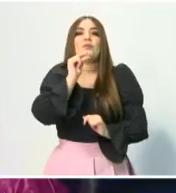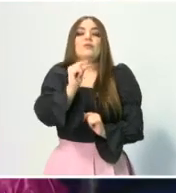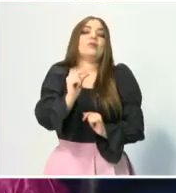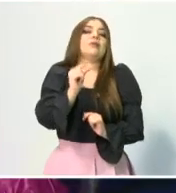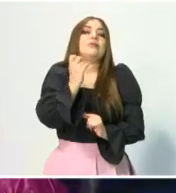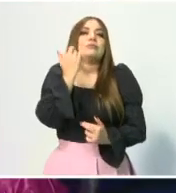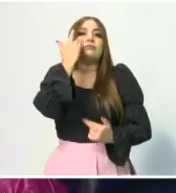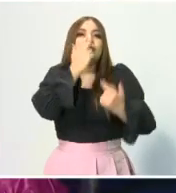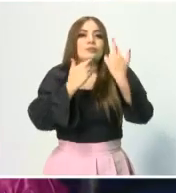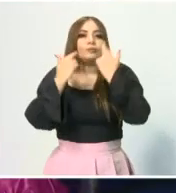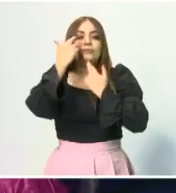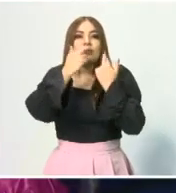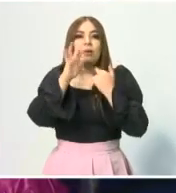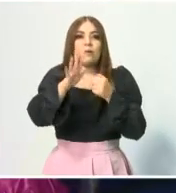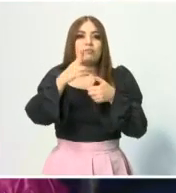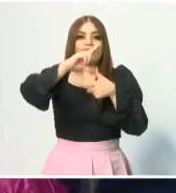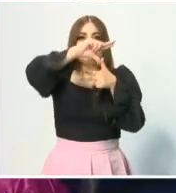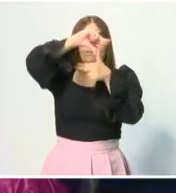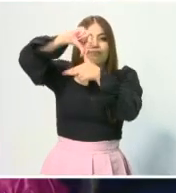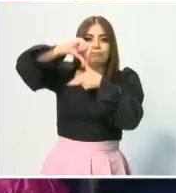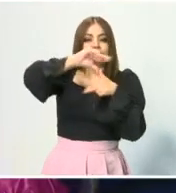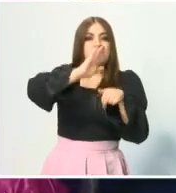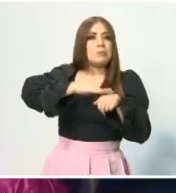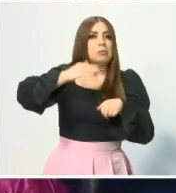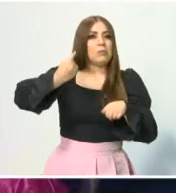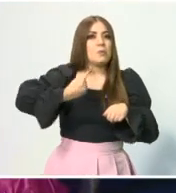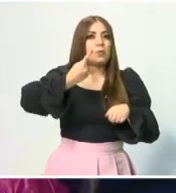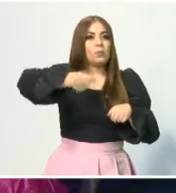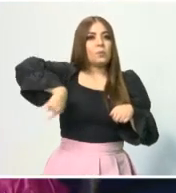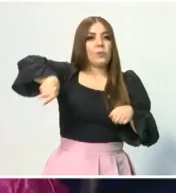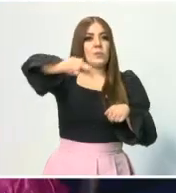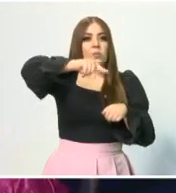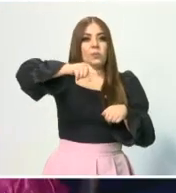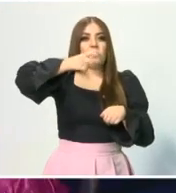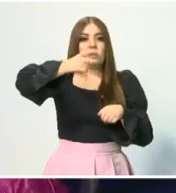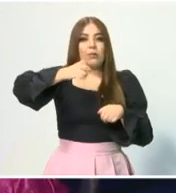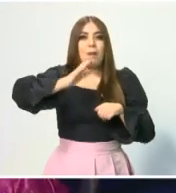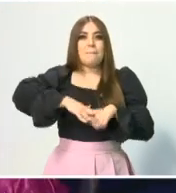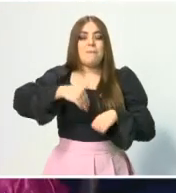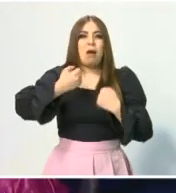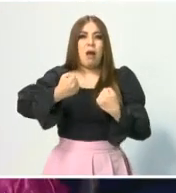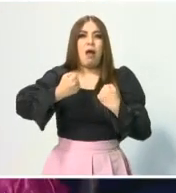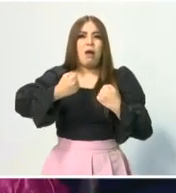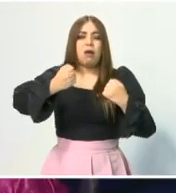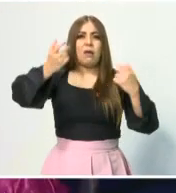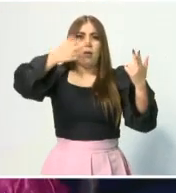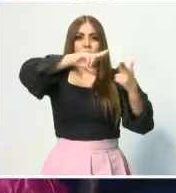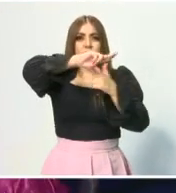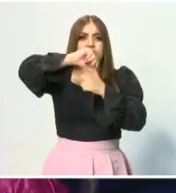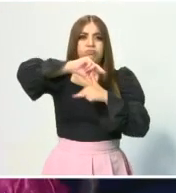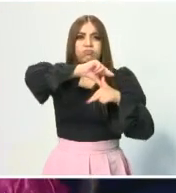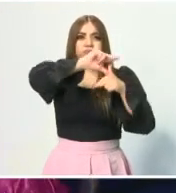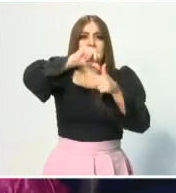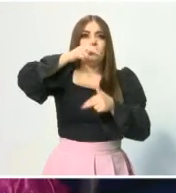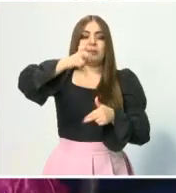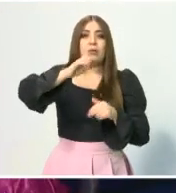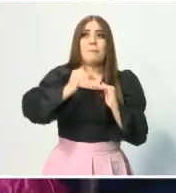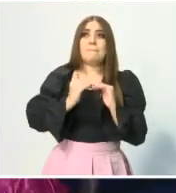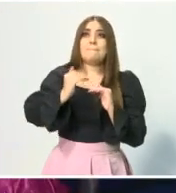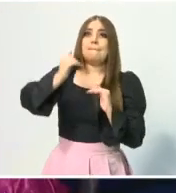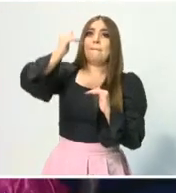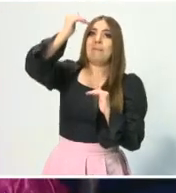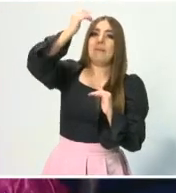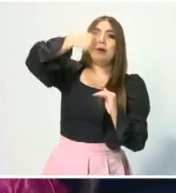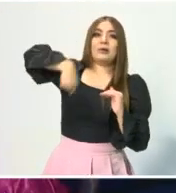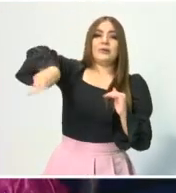a este huracán Milton porque se pronostica que se va a intensificar, por lo que los remanentes pueden incrementar.